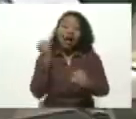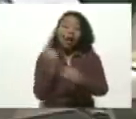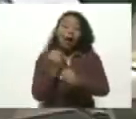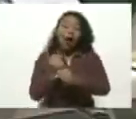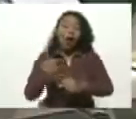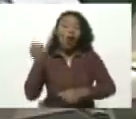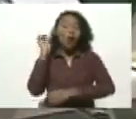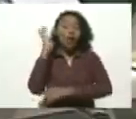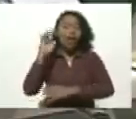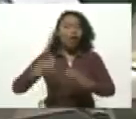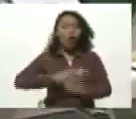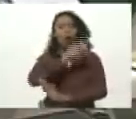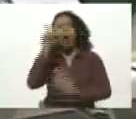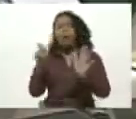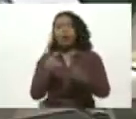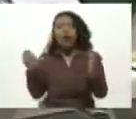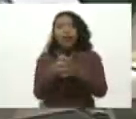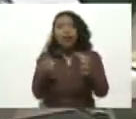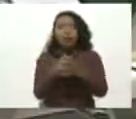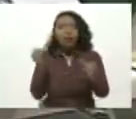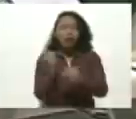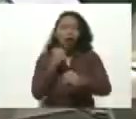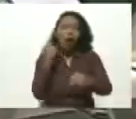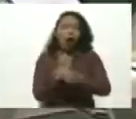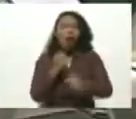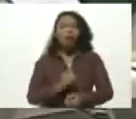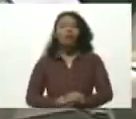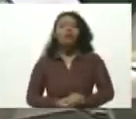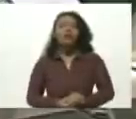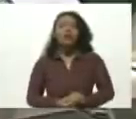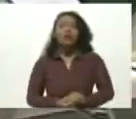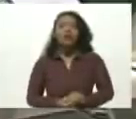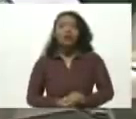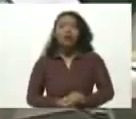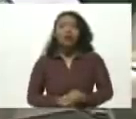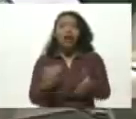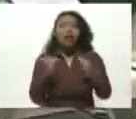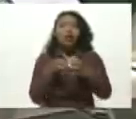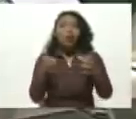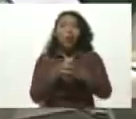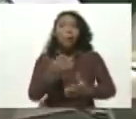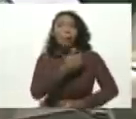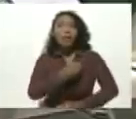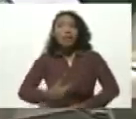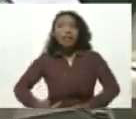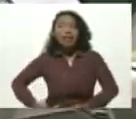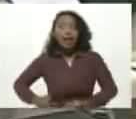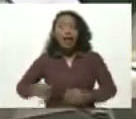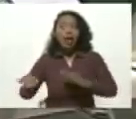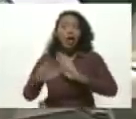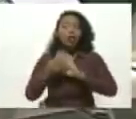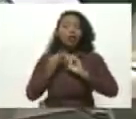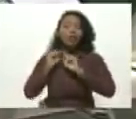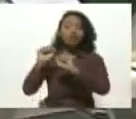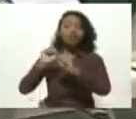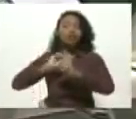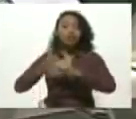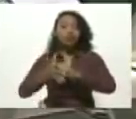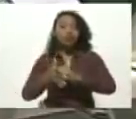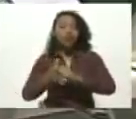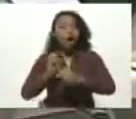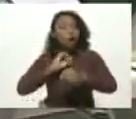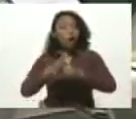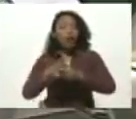equipo en pleno de la Comisión Presidencial contra el COVID. Al COVID no lo